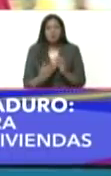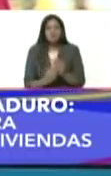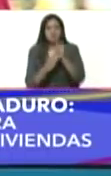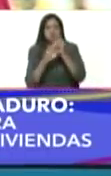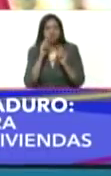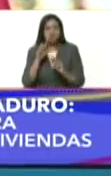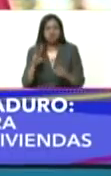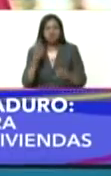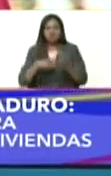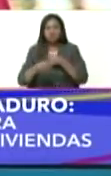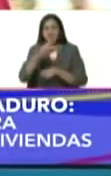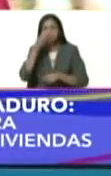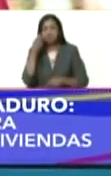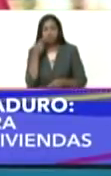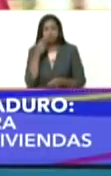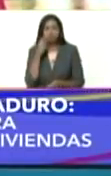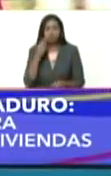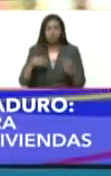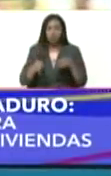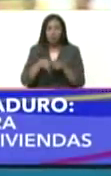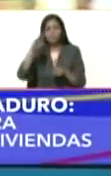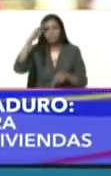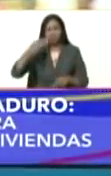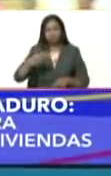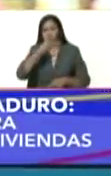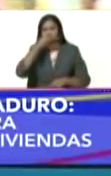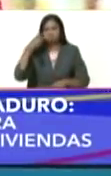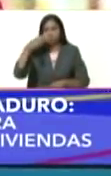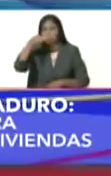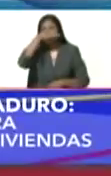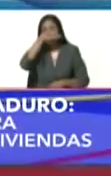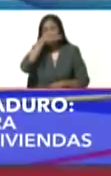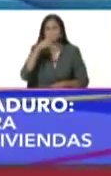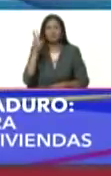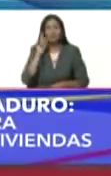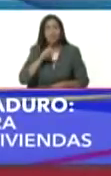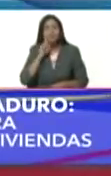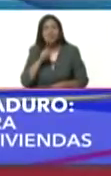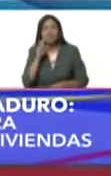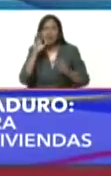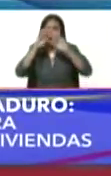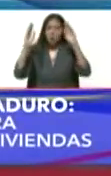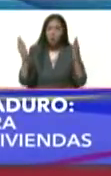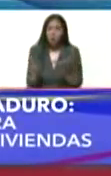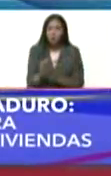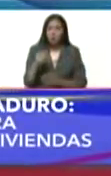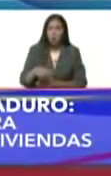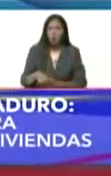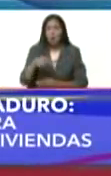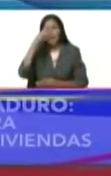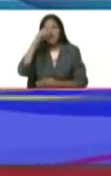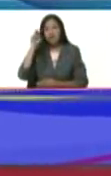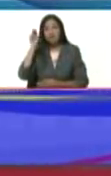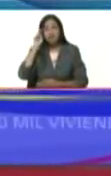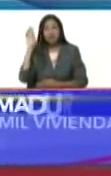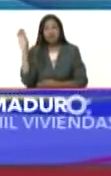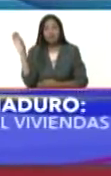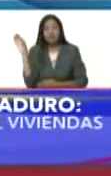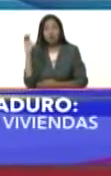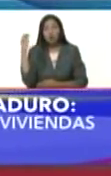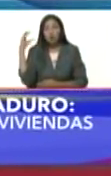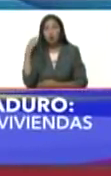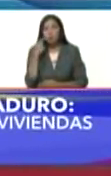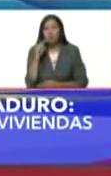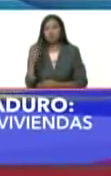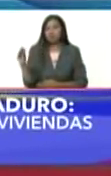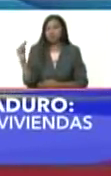extremista, narcotraficante, paramilitar, que le miente al mundo. Hoy el canciller de Colombia lo que hizo fue el